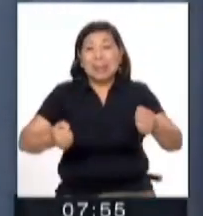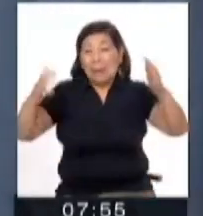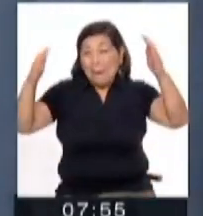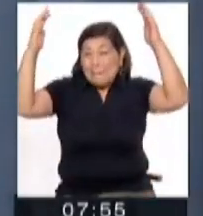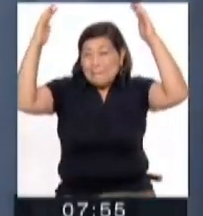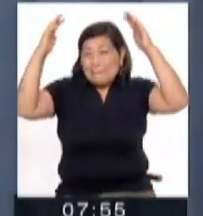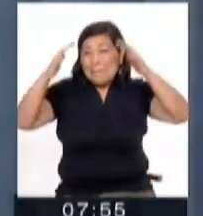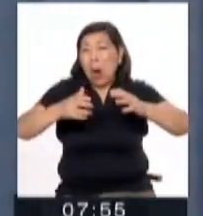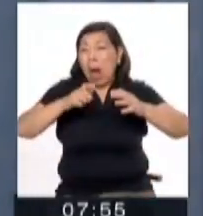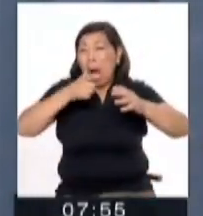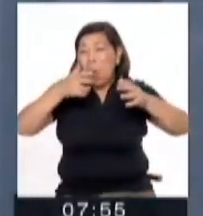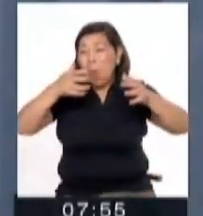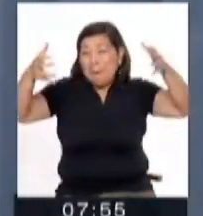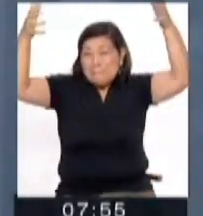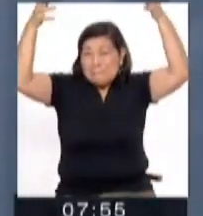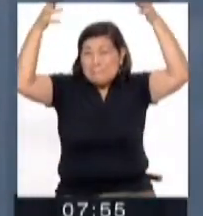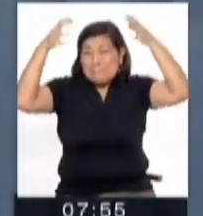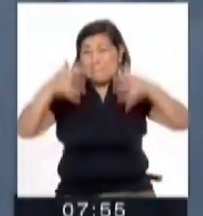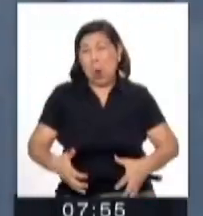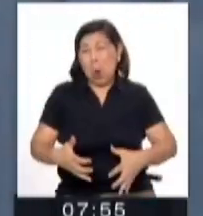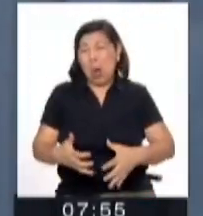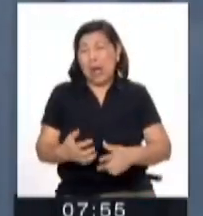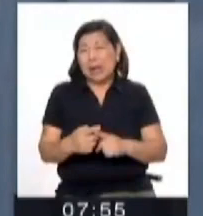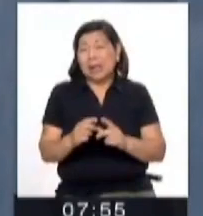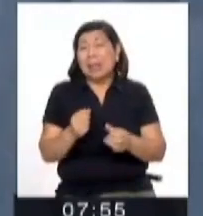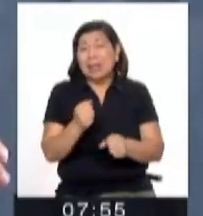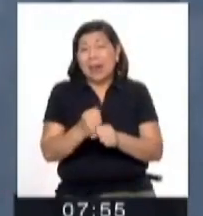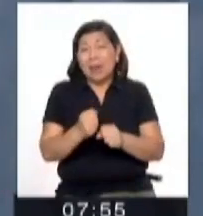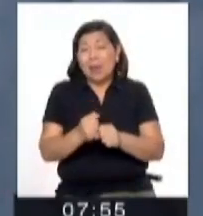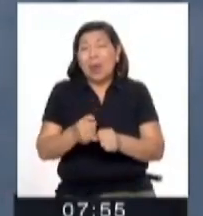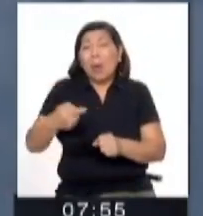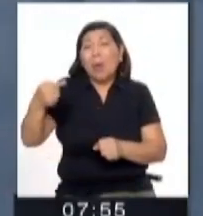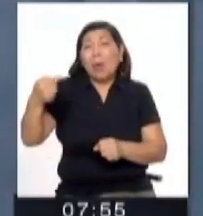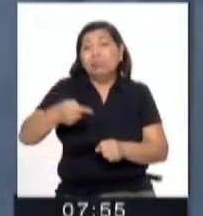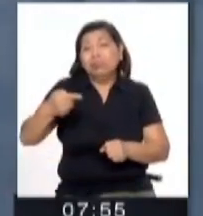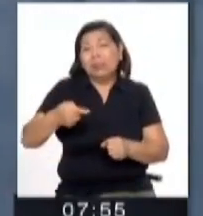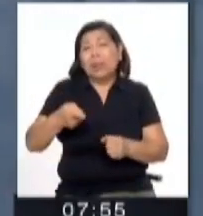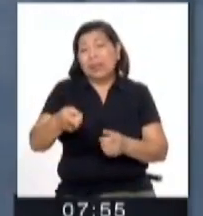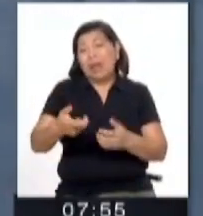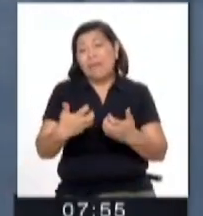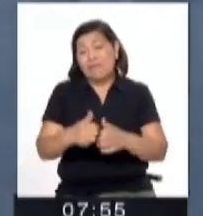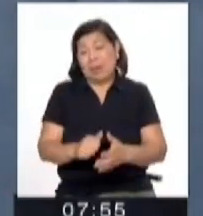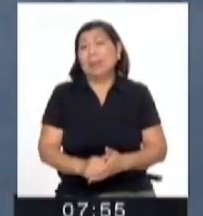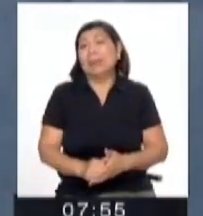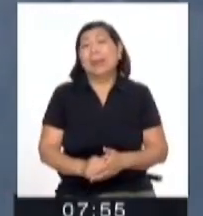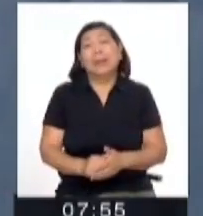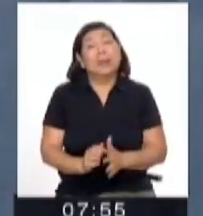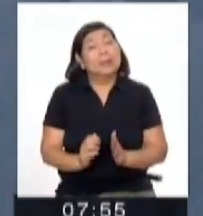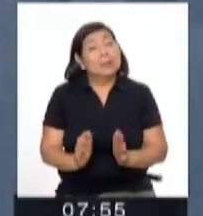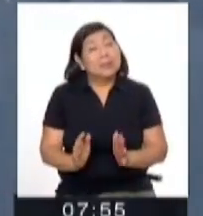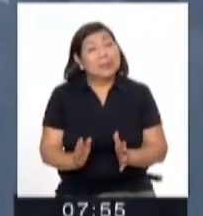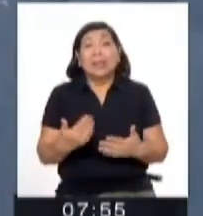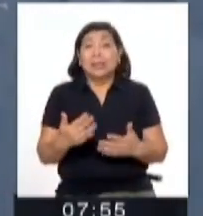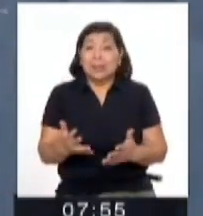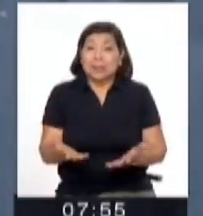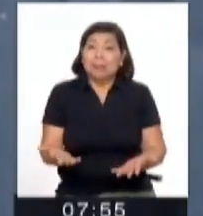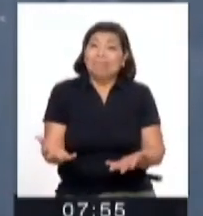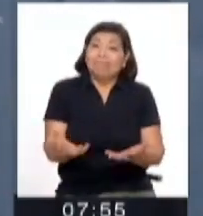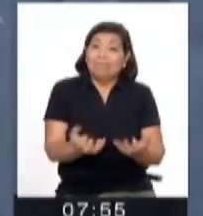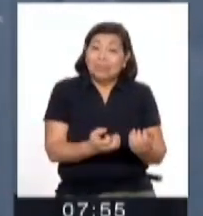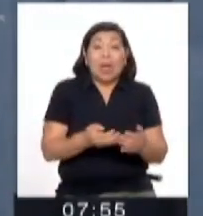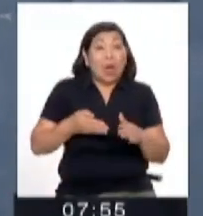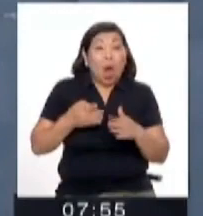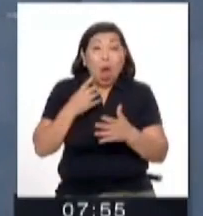había colapsado la estructura cuando se estaban realizando trabajos de demolición en esa fábrica. Afortunadamente ha sido rescatado y ahora ya ha